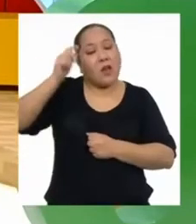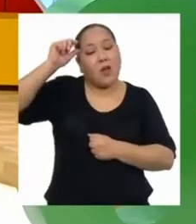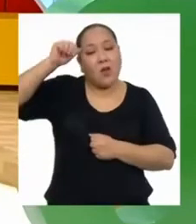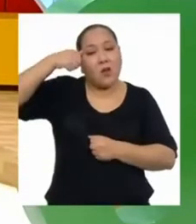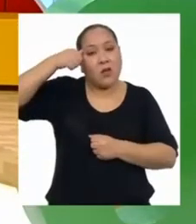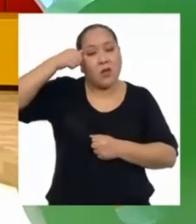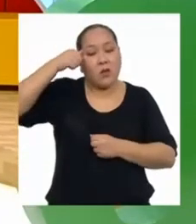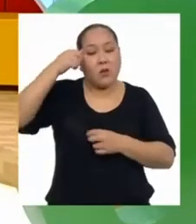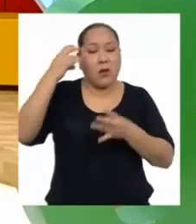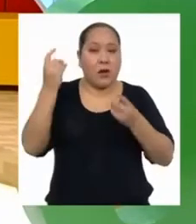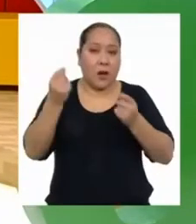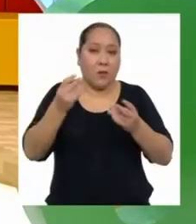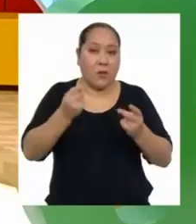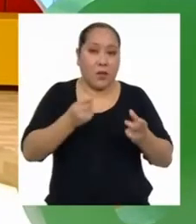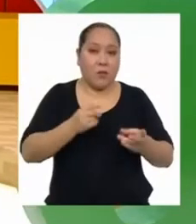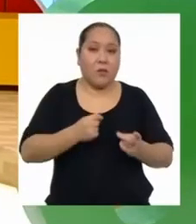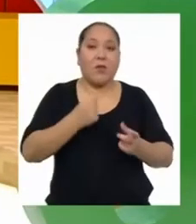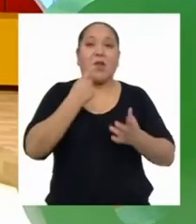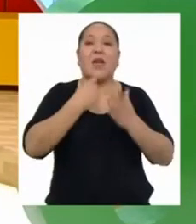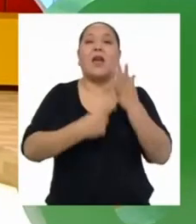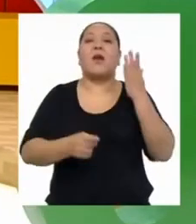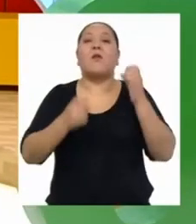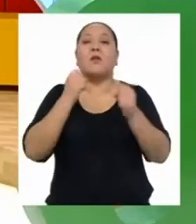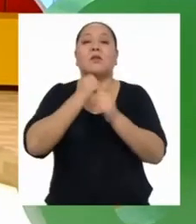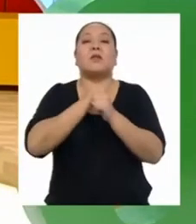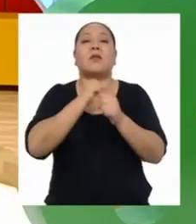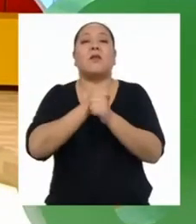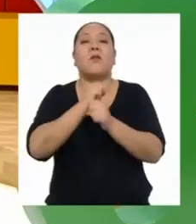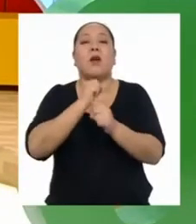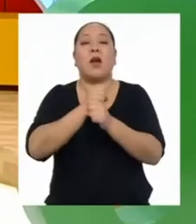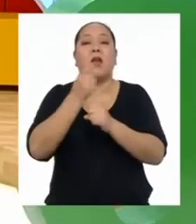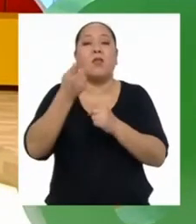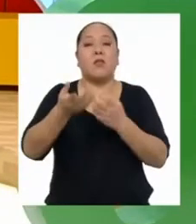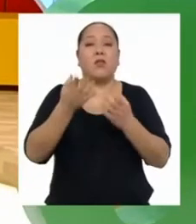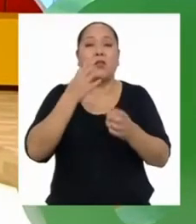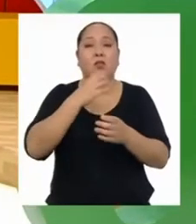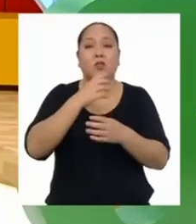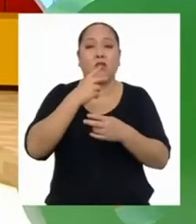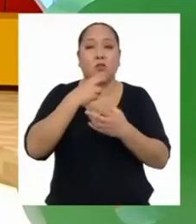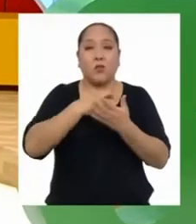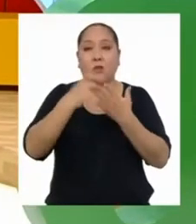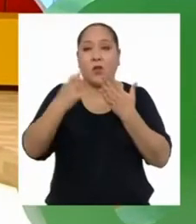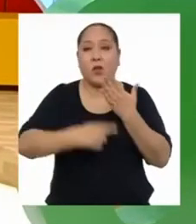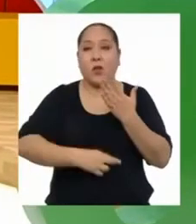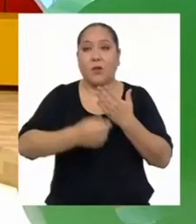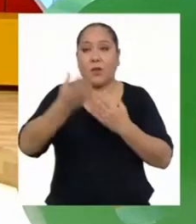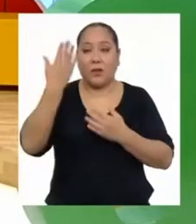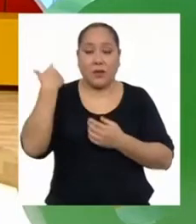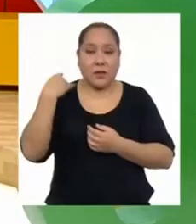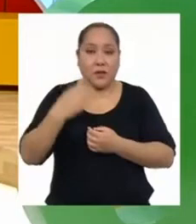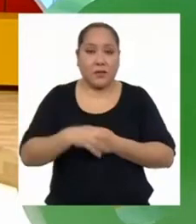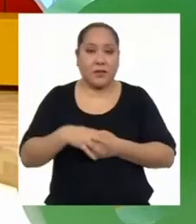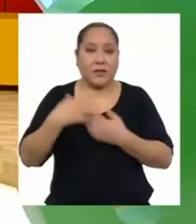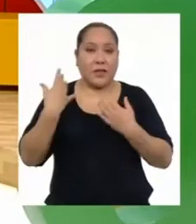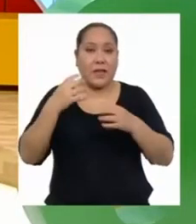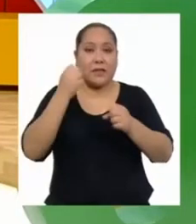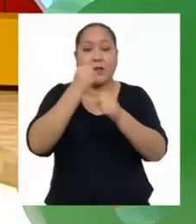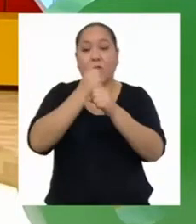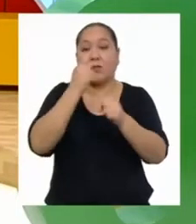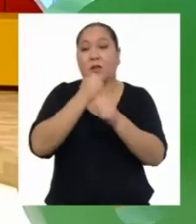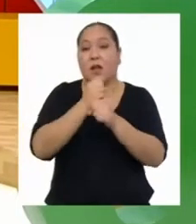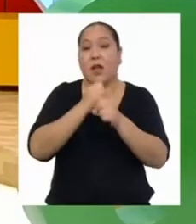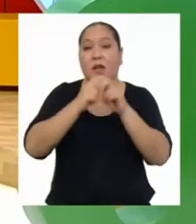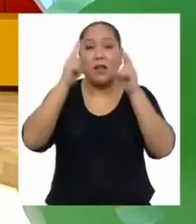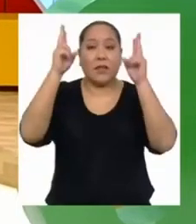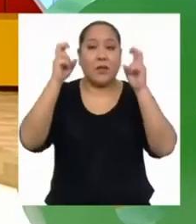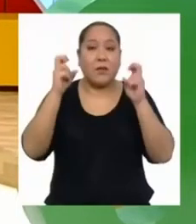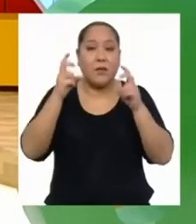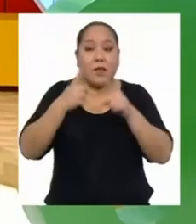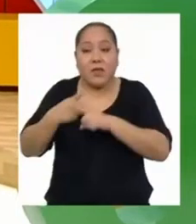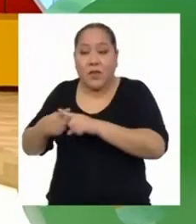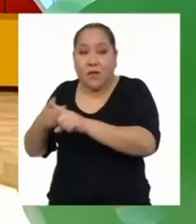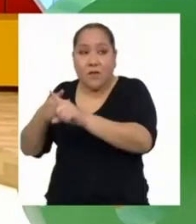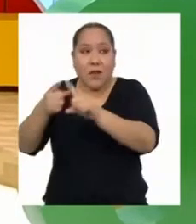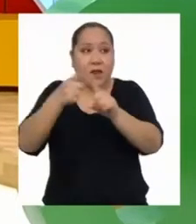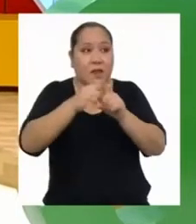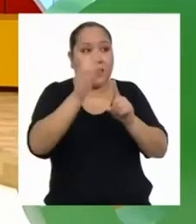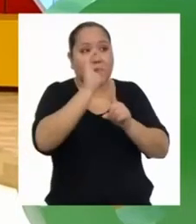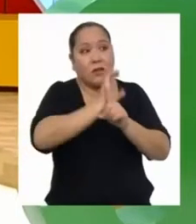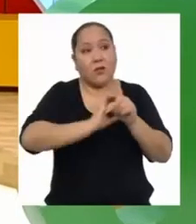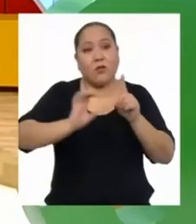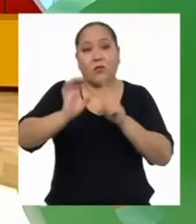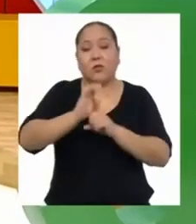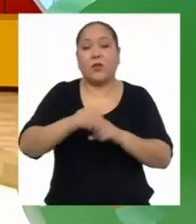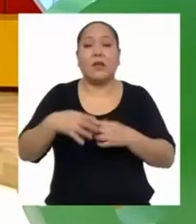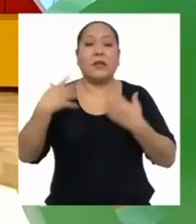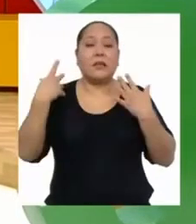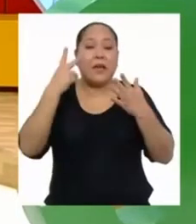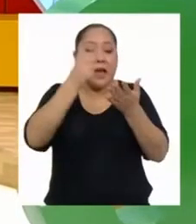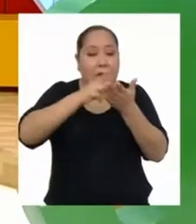brevemente lo que hemos venido trabajando en los programas anteriores. Estamos trabajando el tema de la diversidad cultural. Leímos